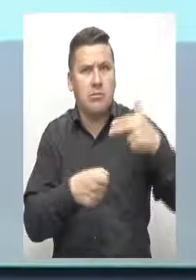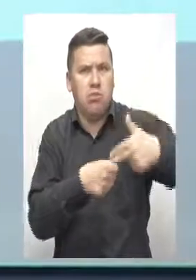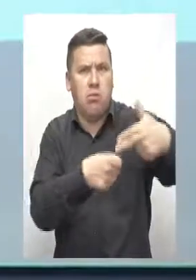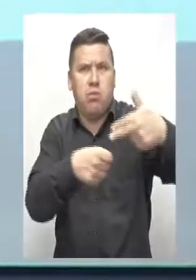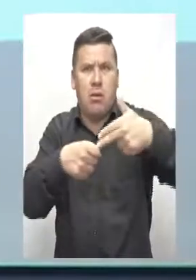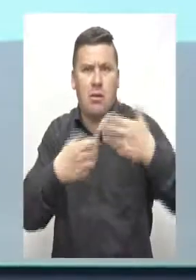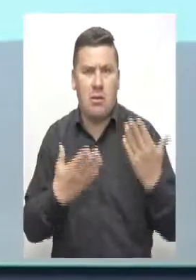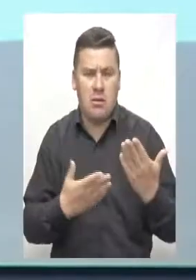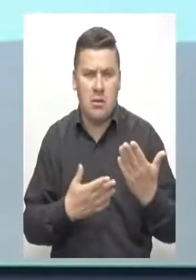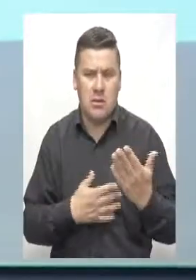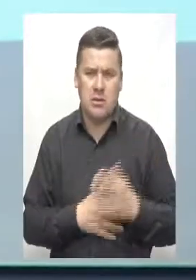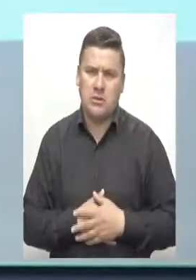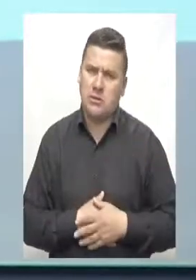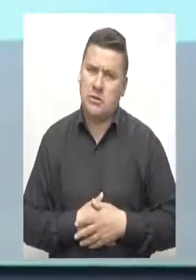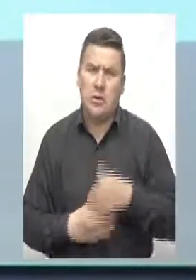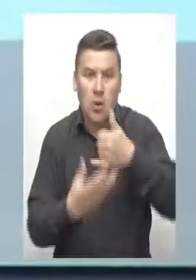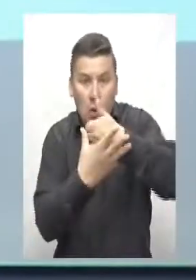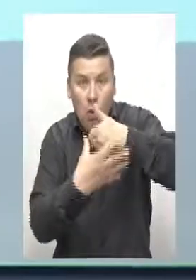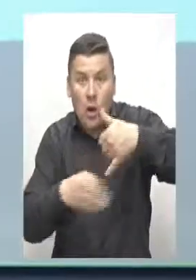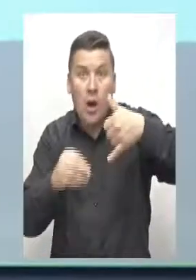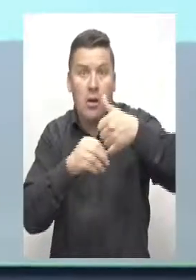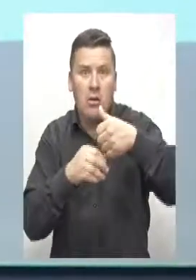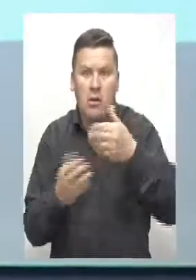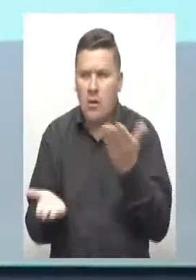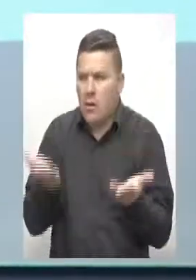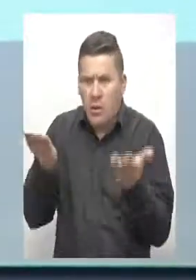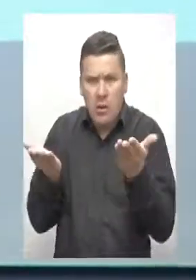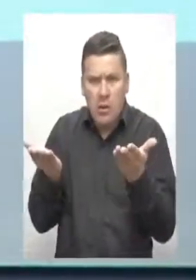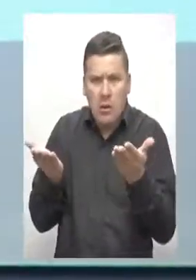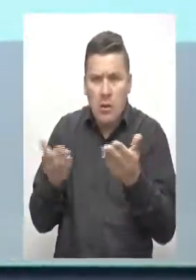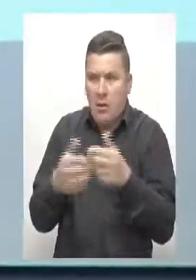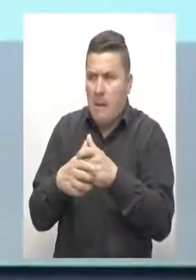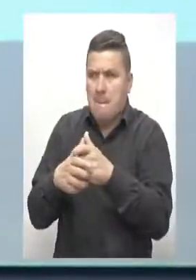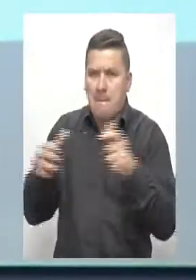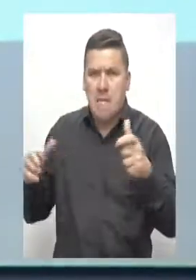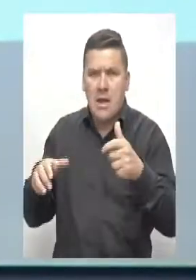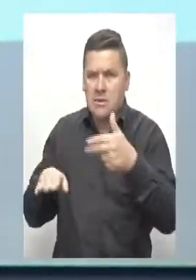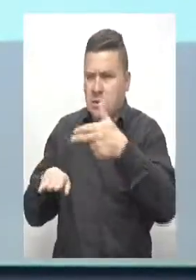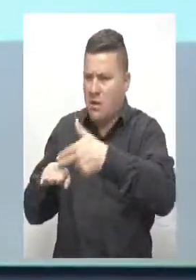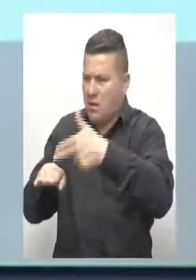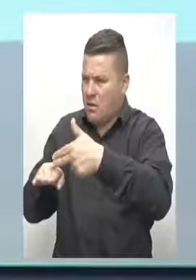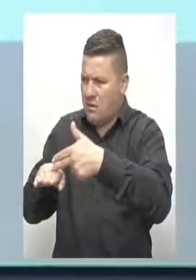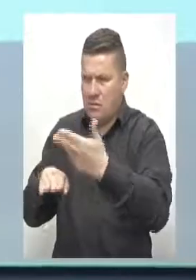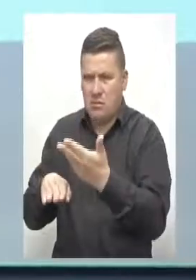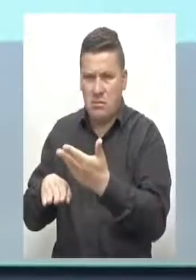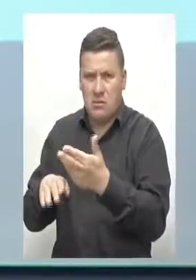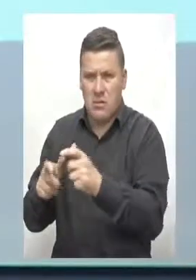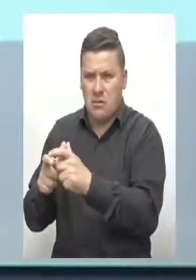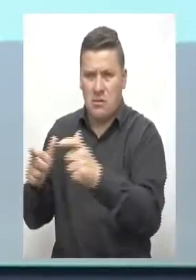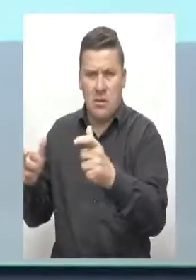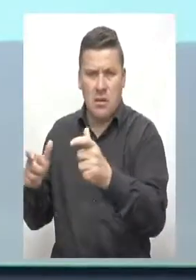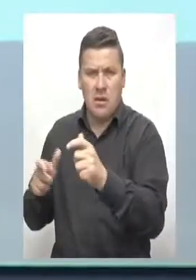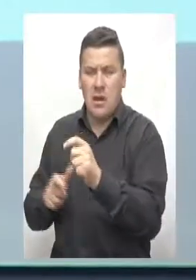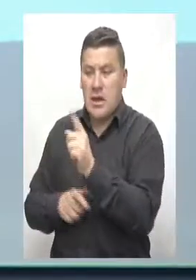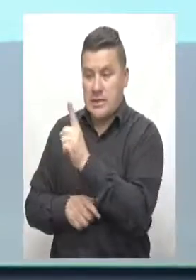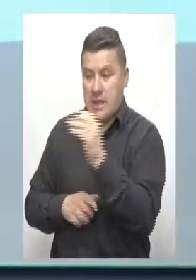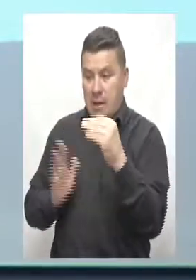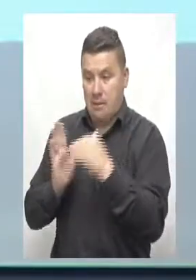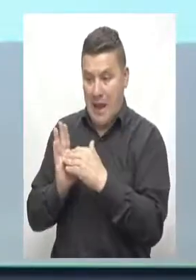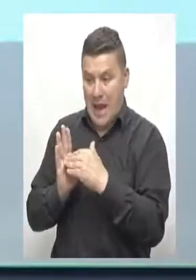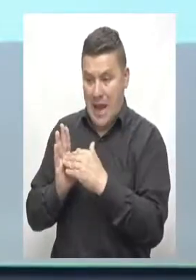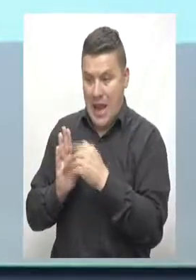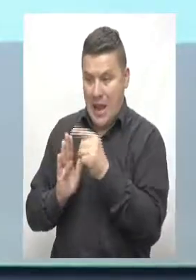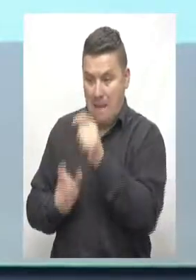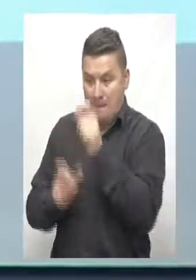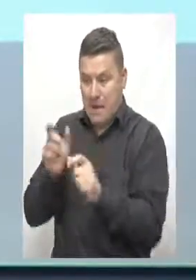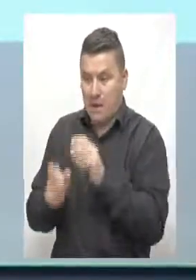nariño guaviare tiene proporcionalmente más estaciones de servicio por habitante